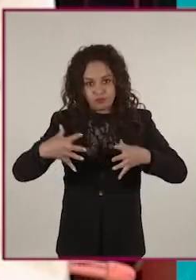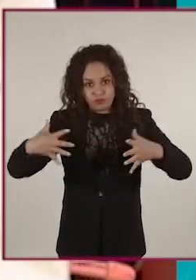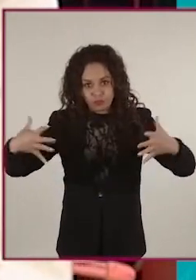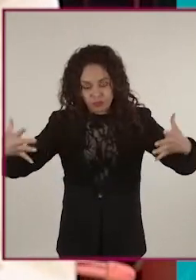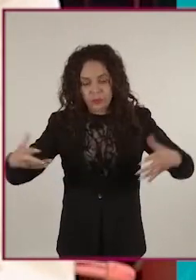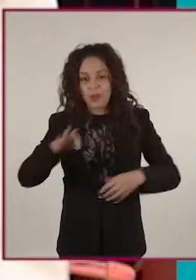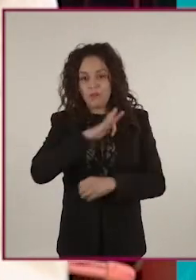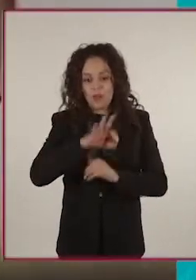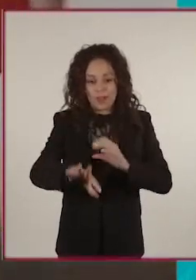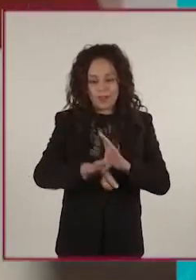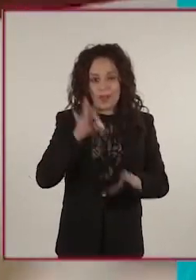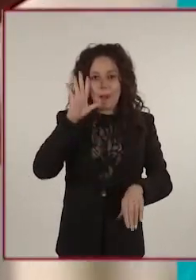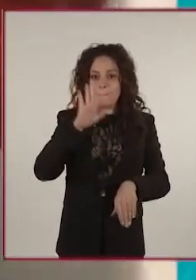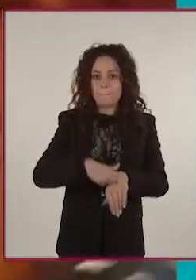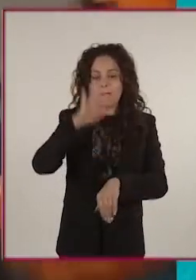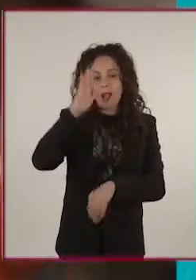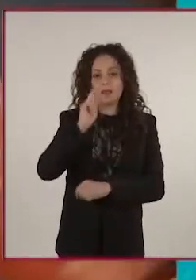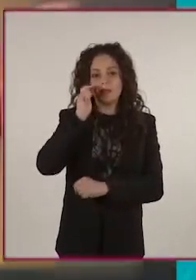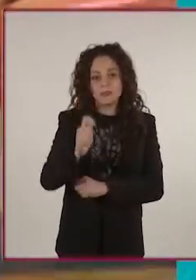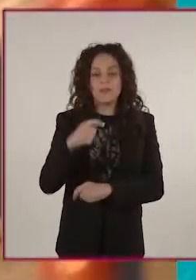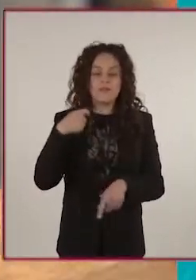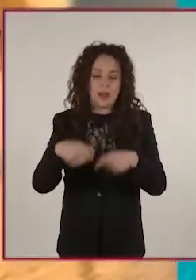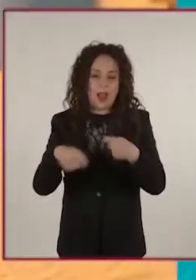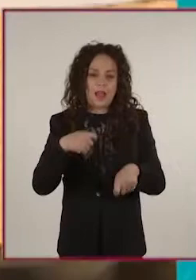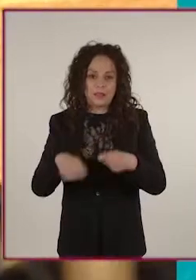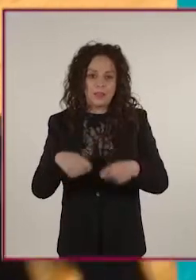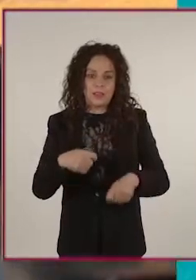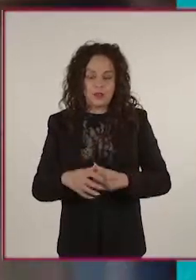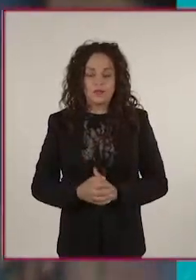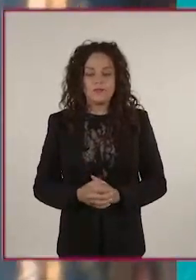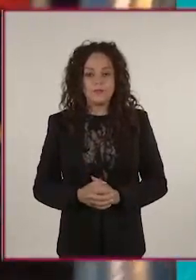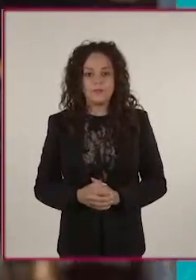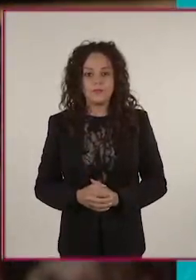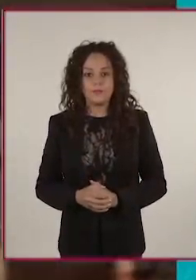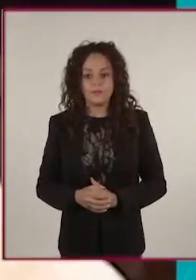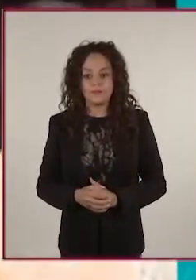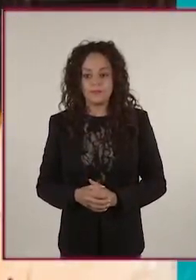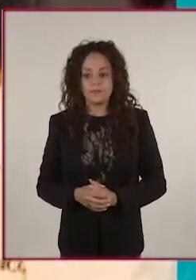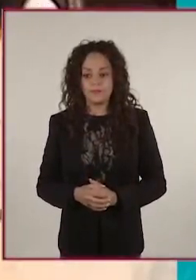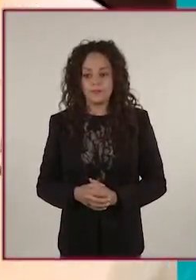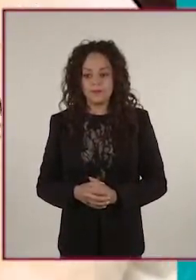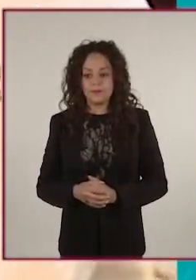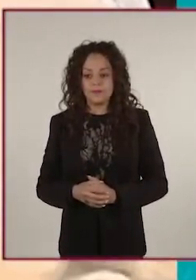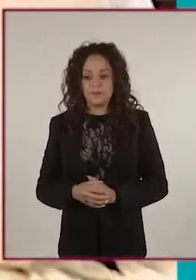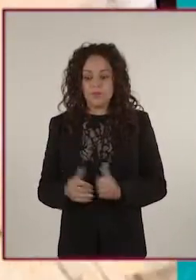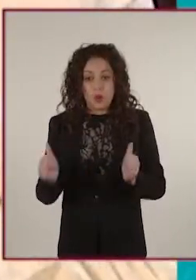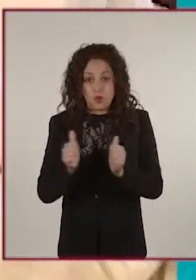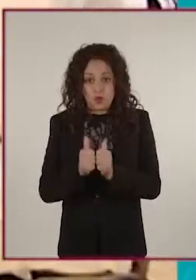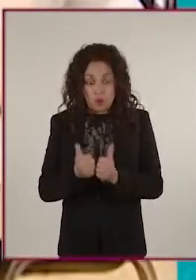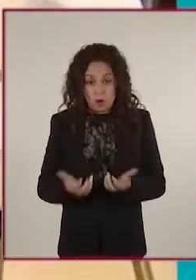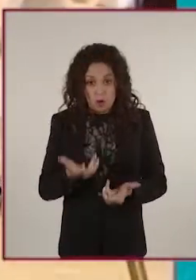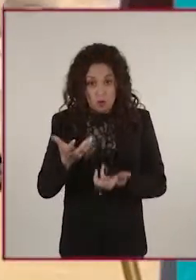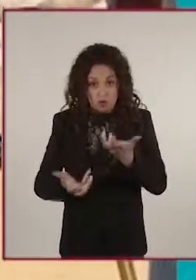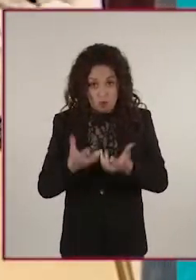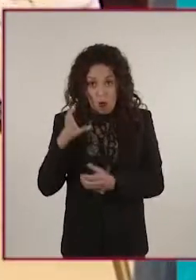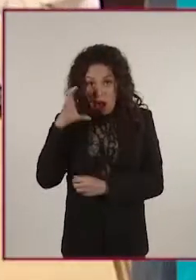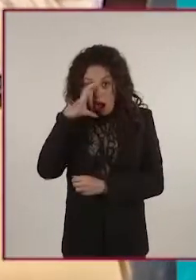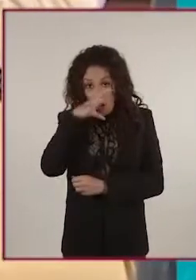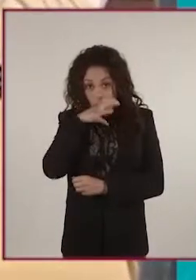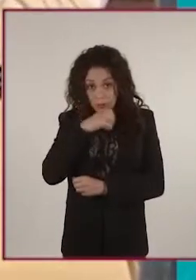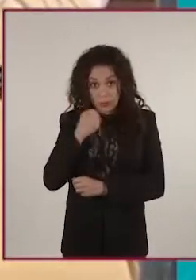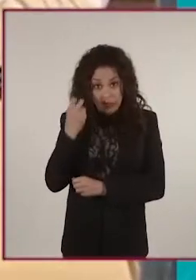y podamos obtener la mayor cantidad de plástico posible, del plástico biodegradable. En el fuego, ¿es con el calor también? ¿Esto es con